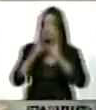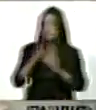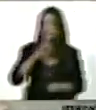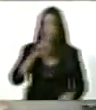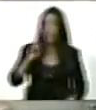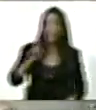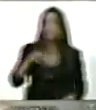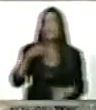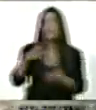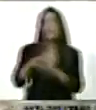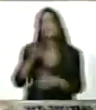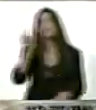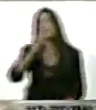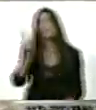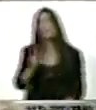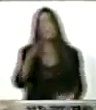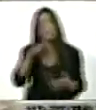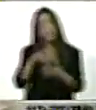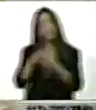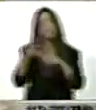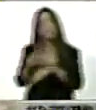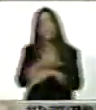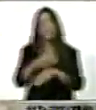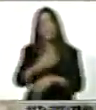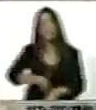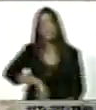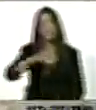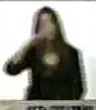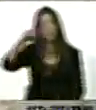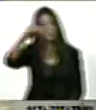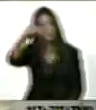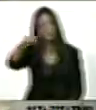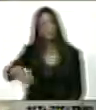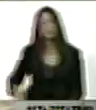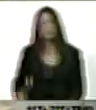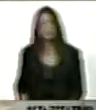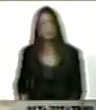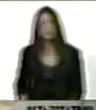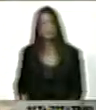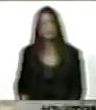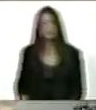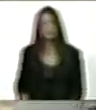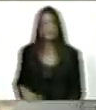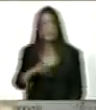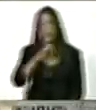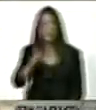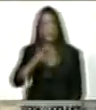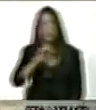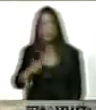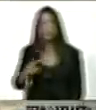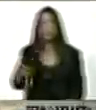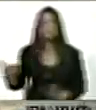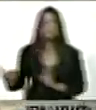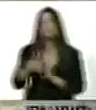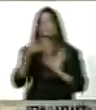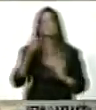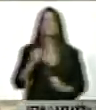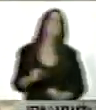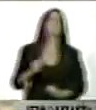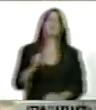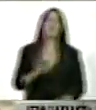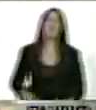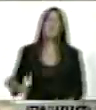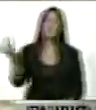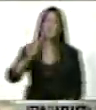odio contra Venezuela y contra el gobierno del presidente Nicolás Maduro. Esa obsesión de odio chocó contra la integridad de la